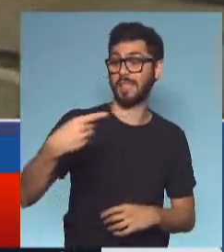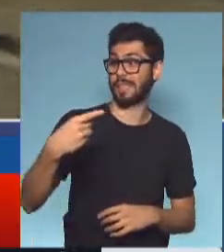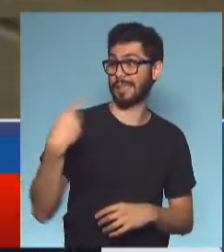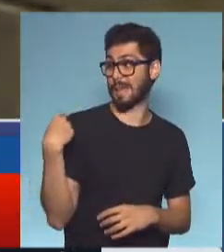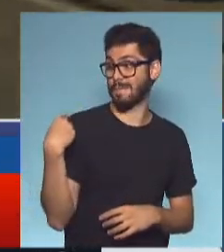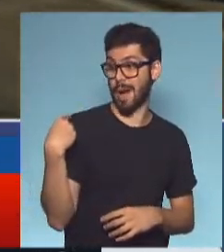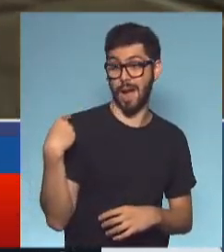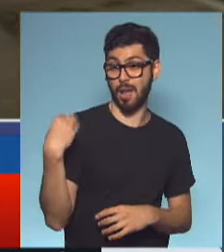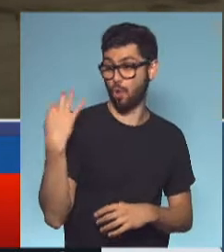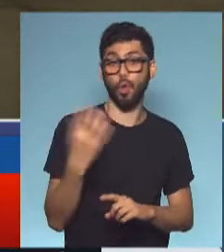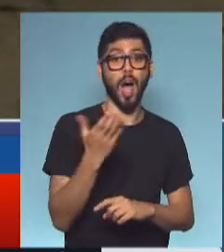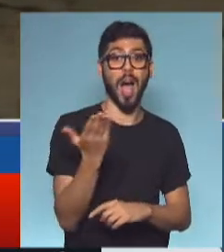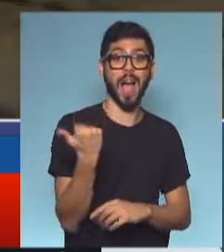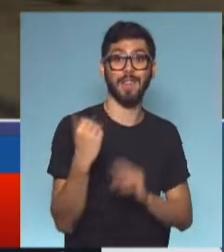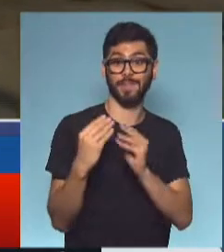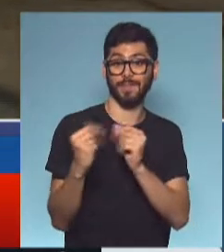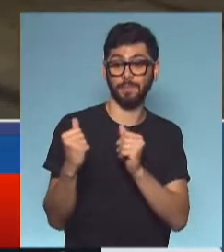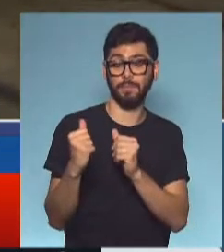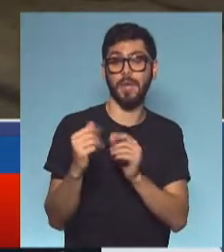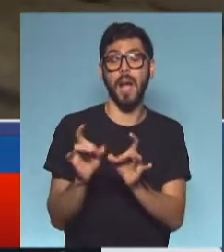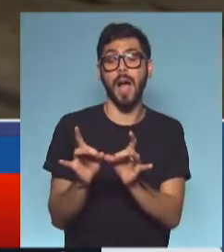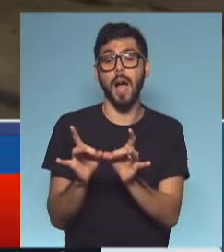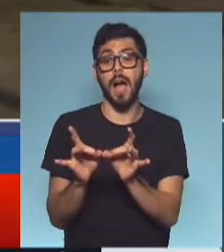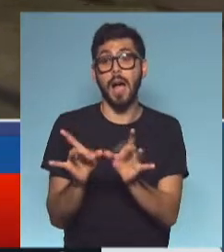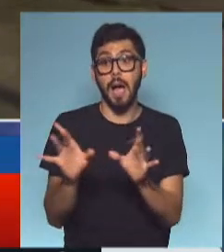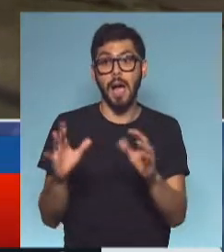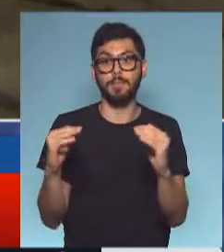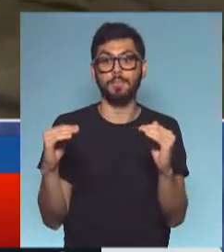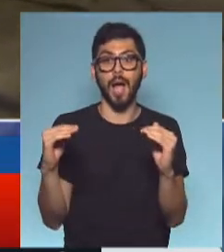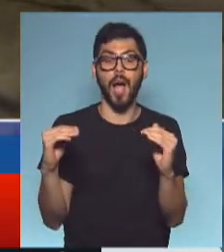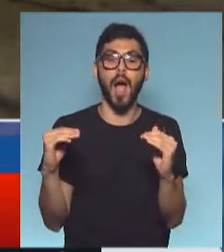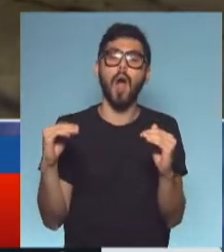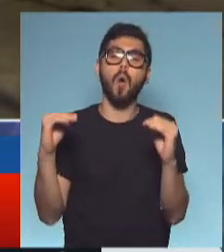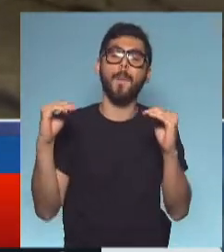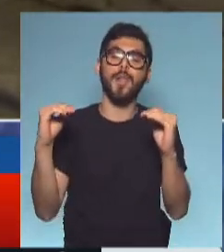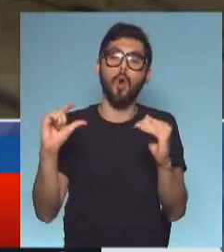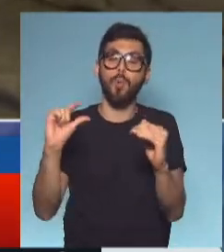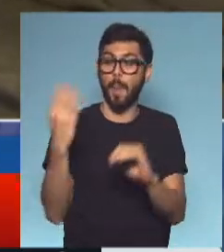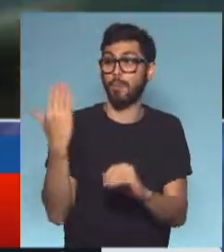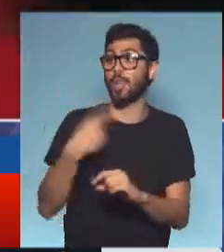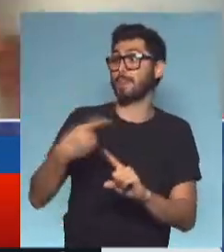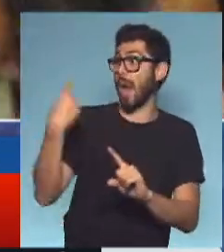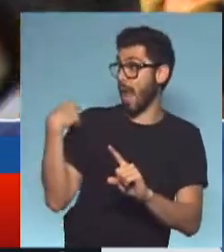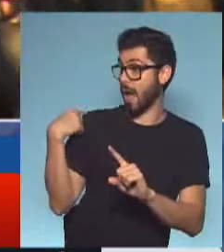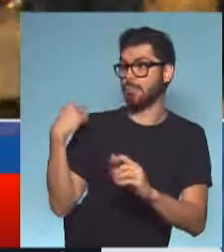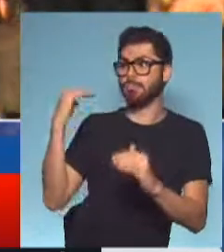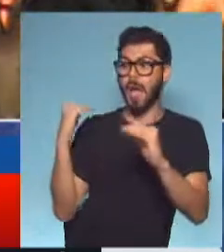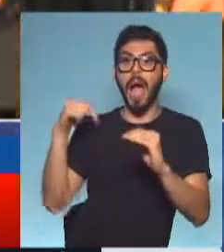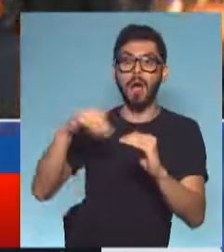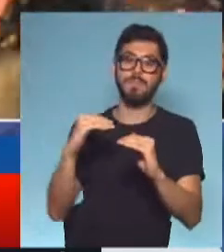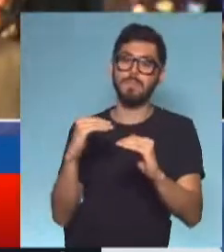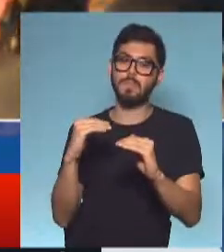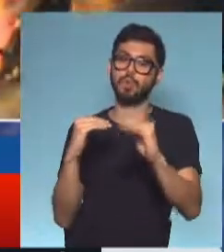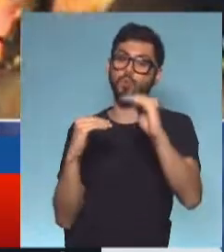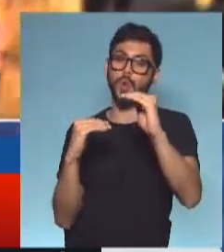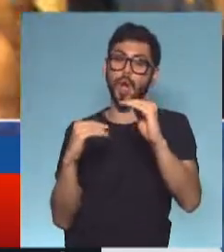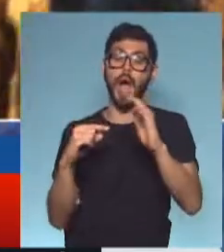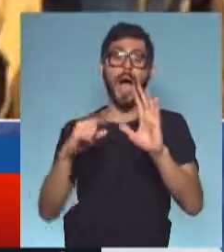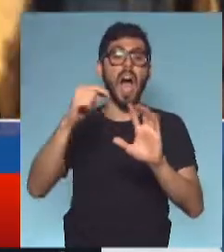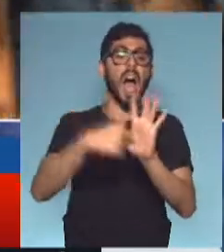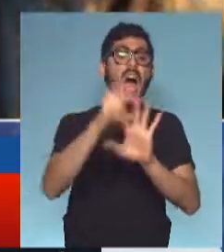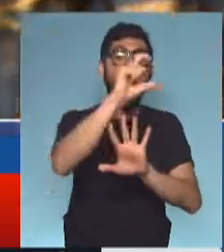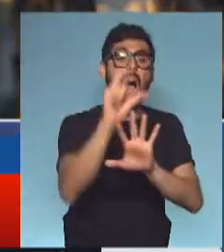de terminar en el día de ayer, aumentaron levemente los casos en la provincia respecto de la semana anterior, cayeron un poquito en el AMBA